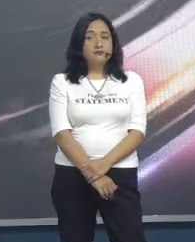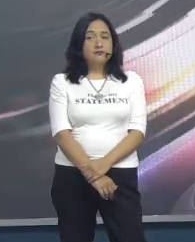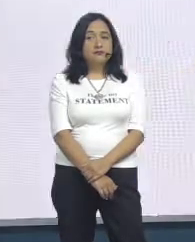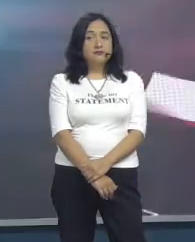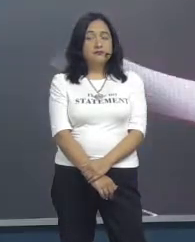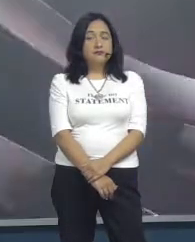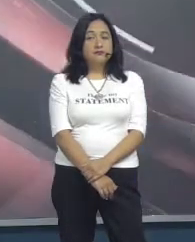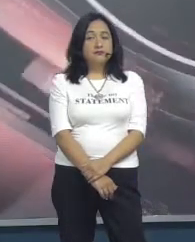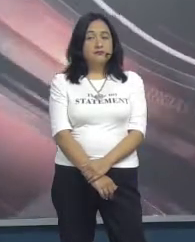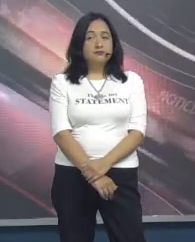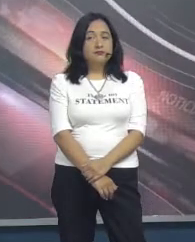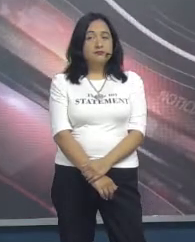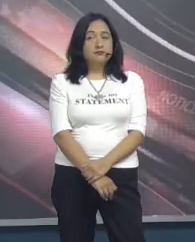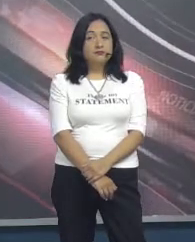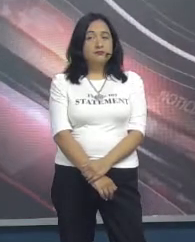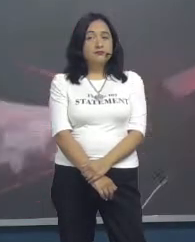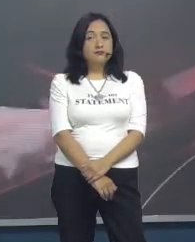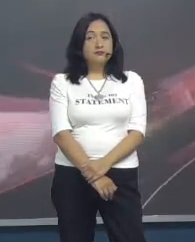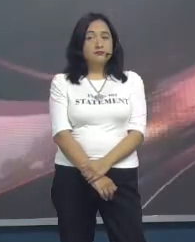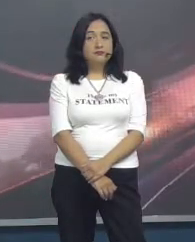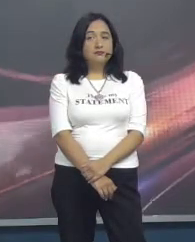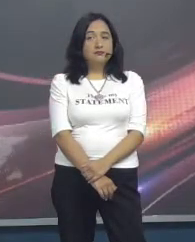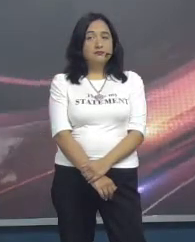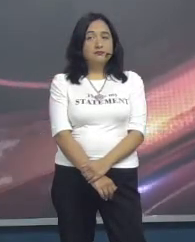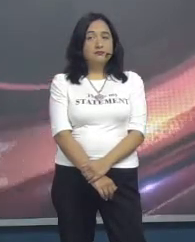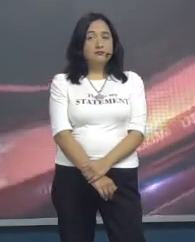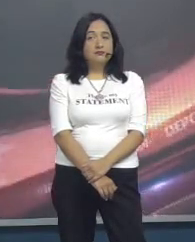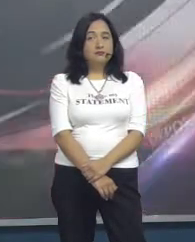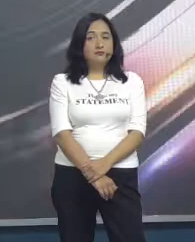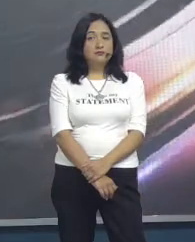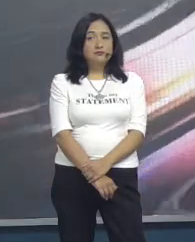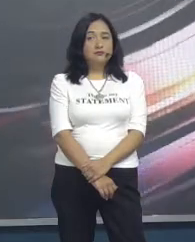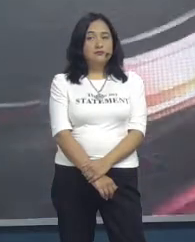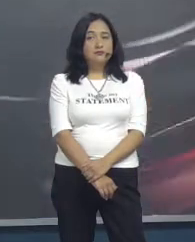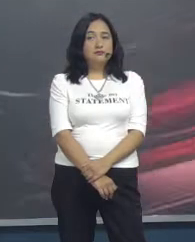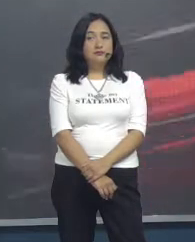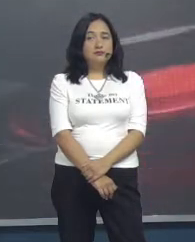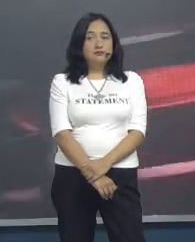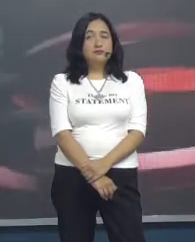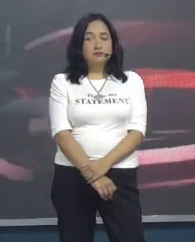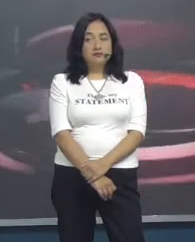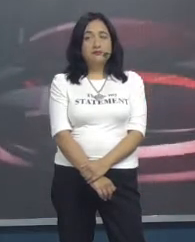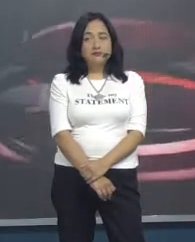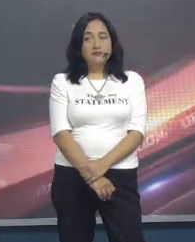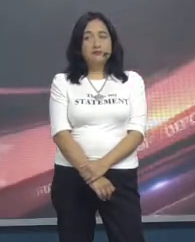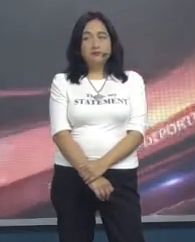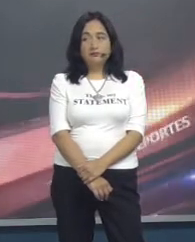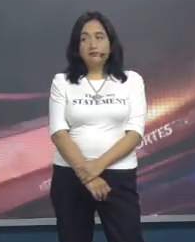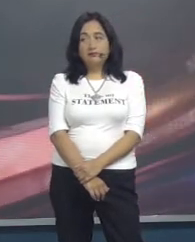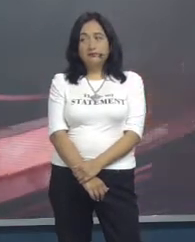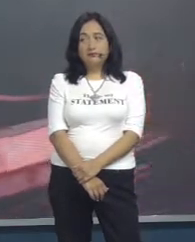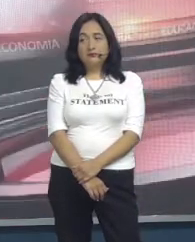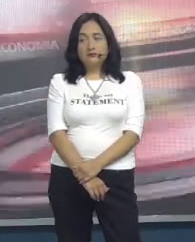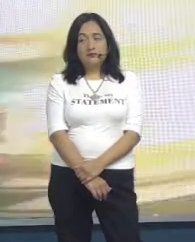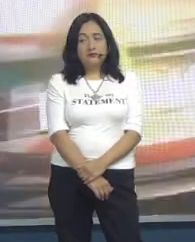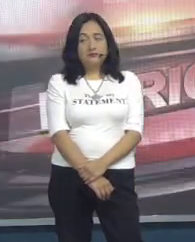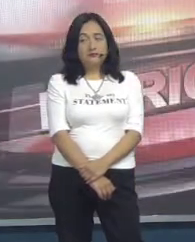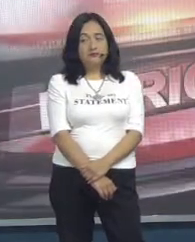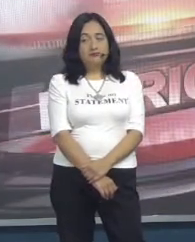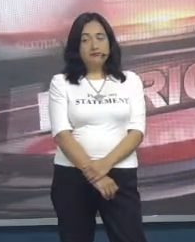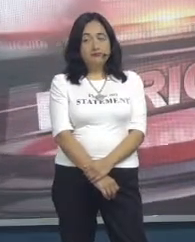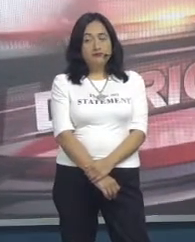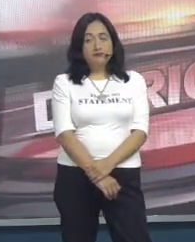trámite se le dificultaba cuando estuvo el centro cívico medianamente cerrado. Después que nosotros